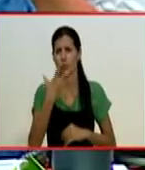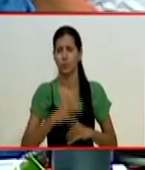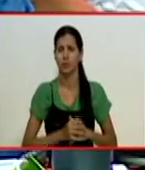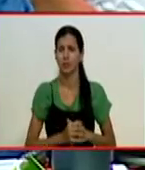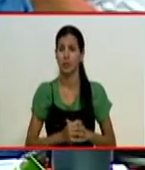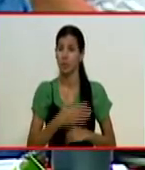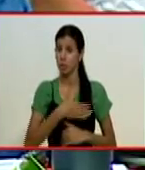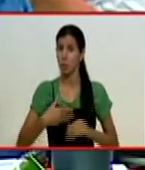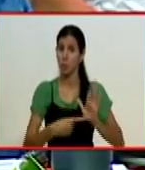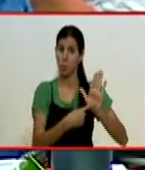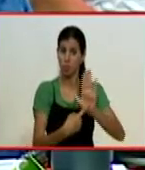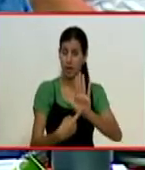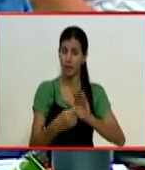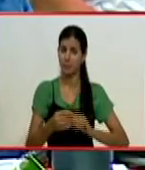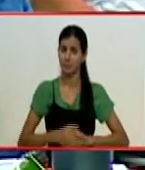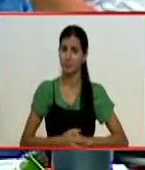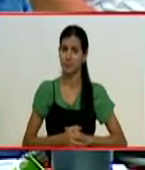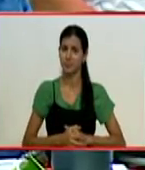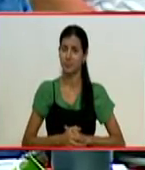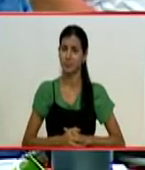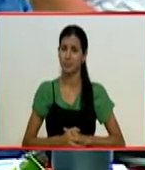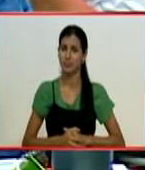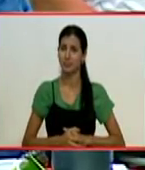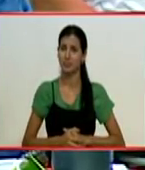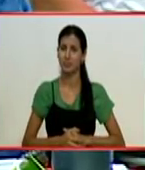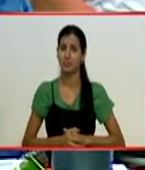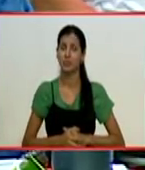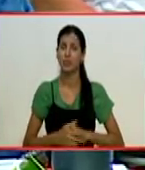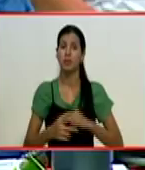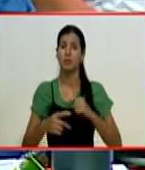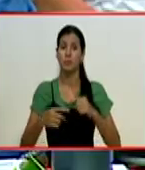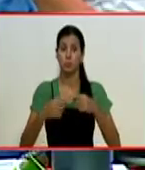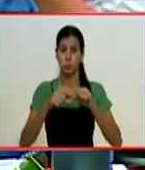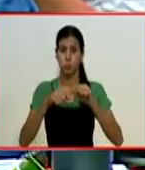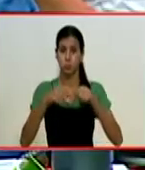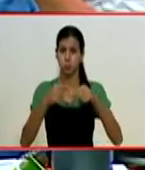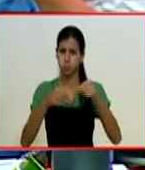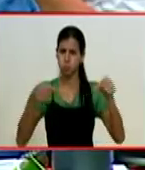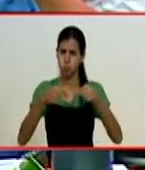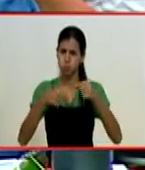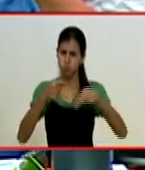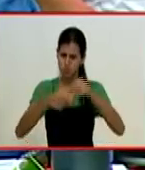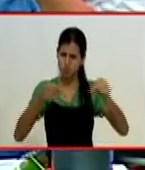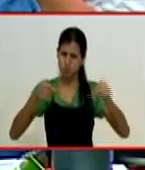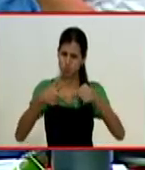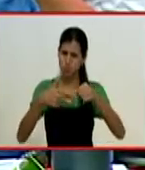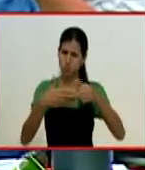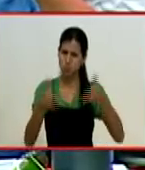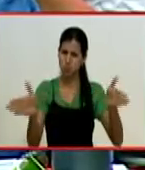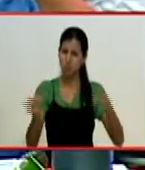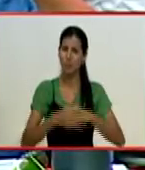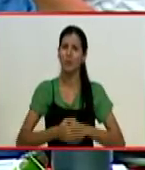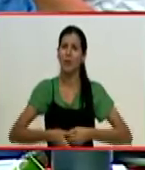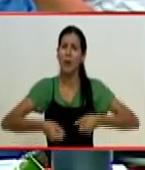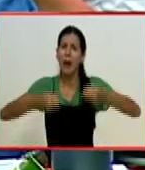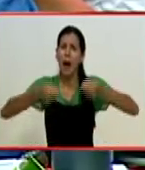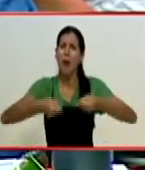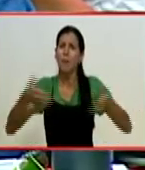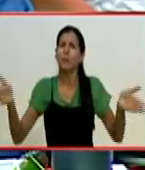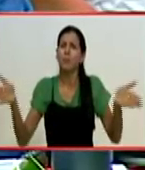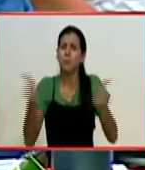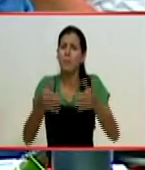quiero mostrarla. Es la inauguración de un pedemercalito, un abasto, una